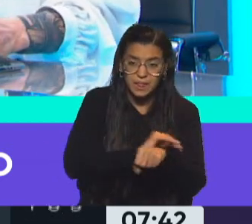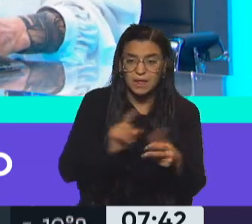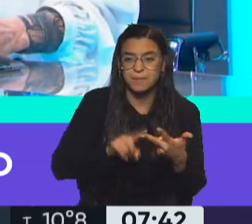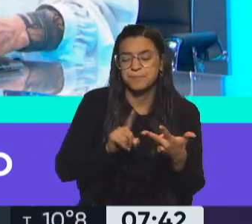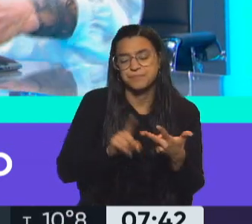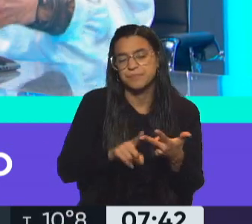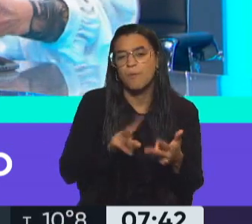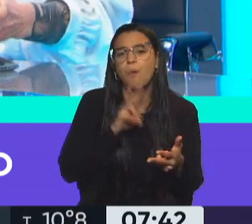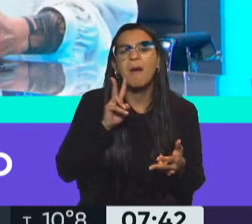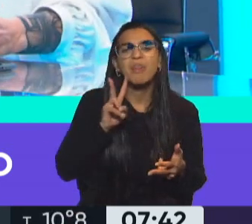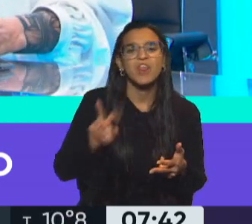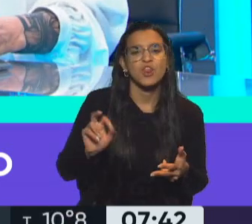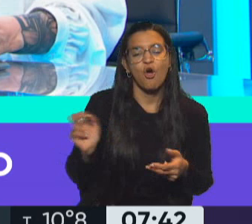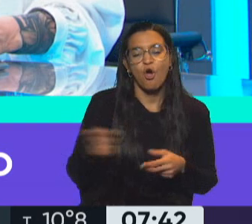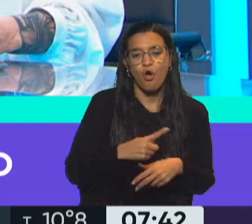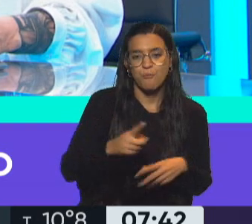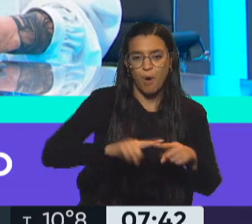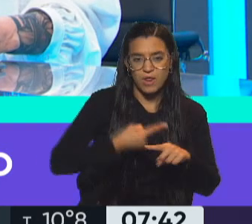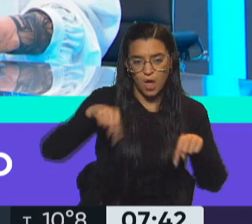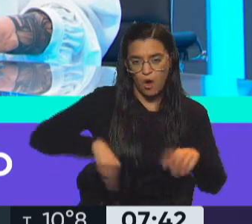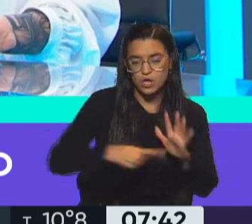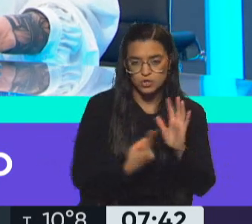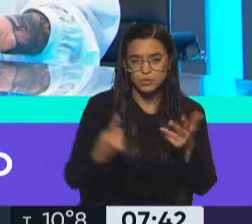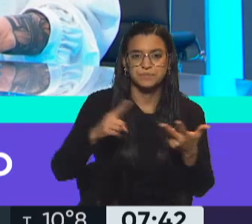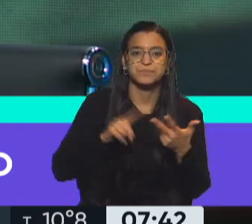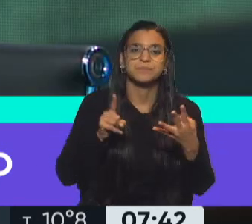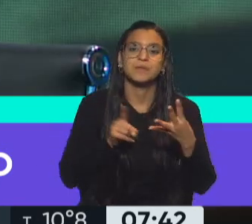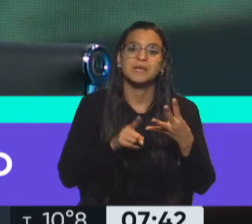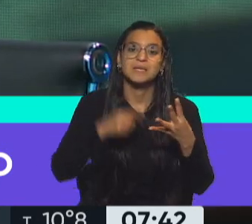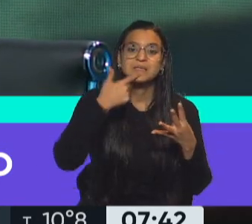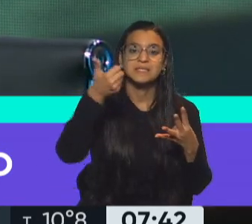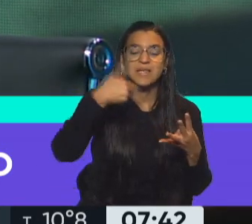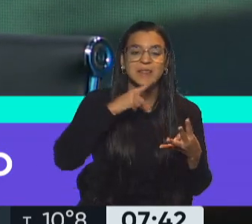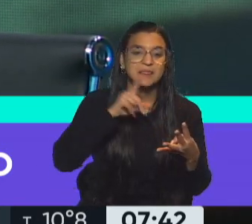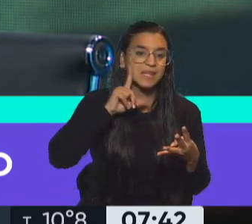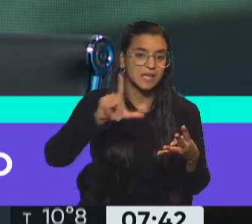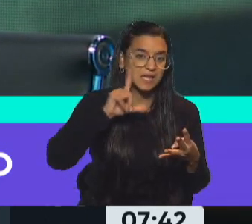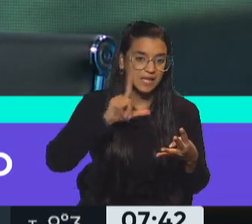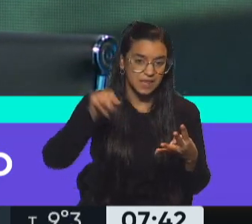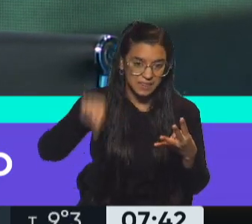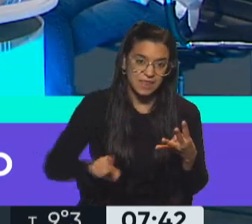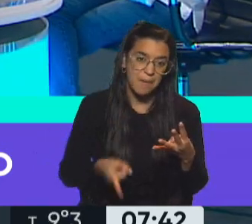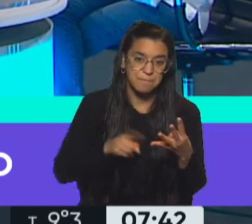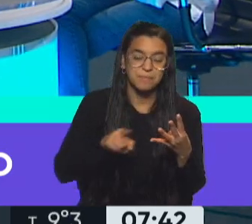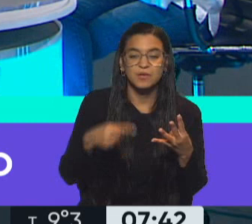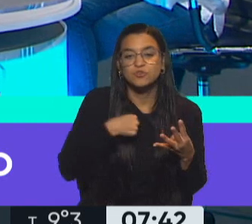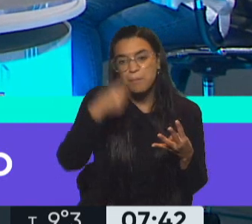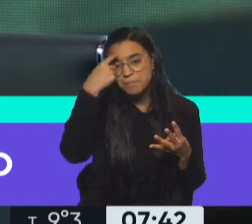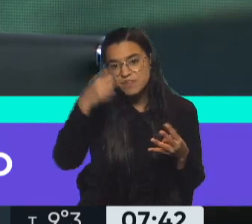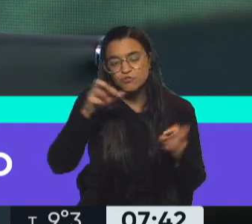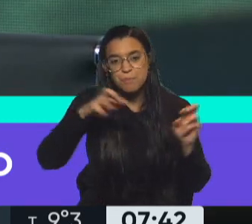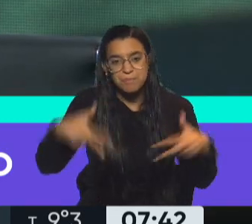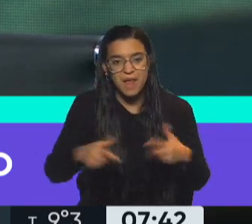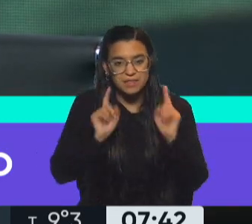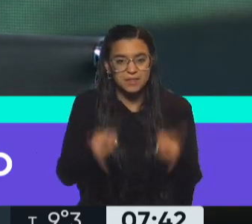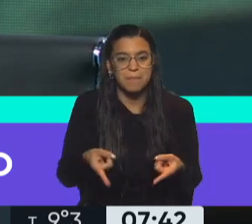padrino político ahora en la ciudad de Buenos Aires. Bueno, Diego Santilli también, ¿no? Mantiene ese perfil. Debe ser, estimo, una estrategia